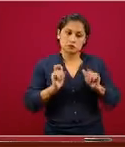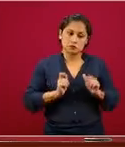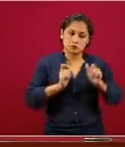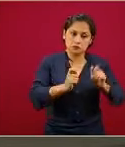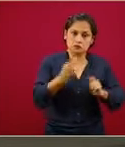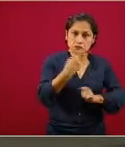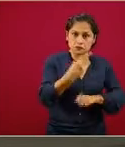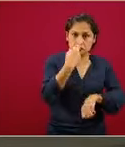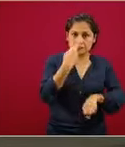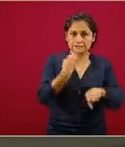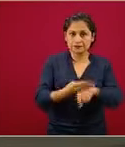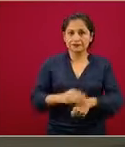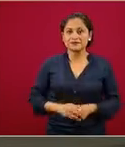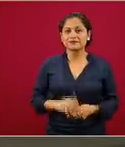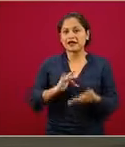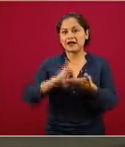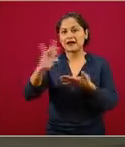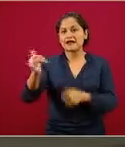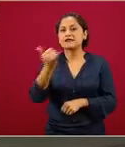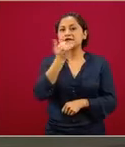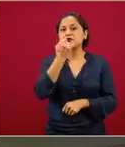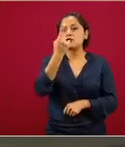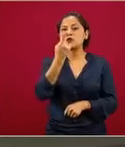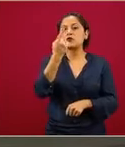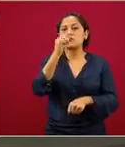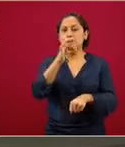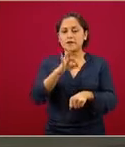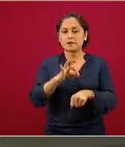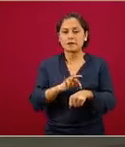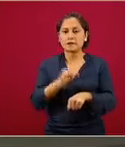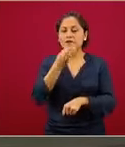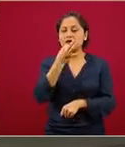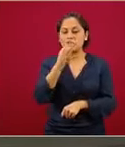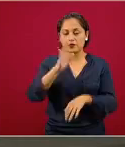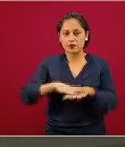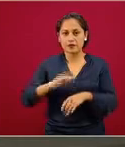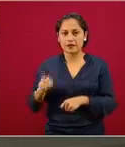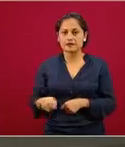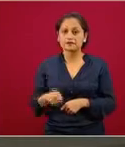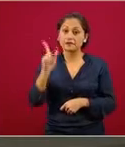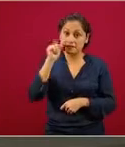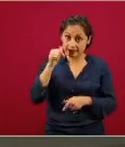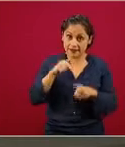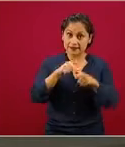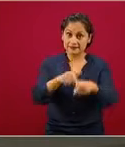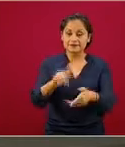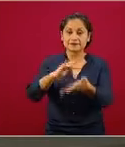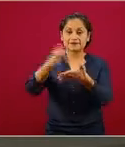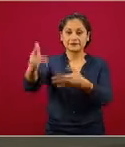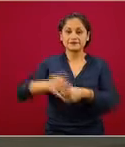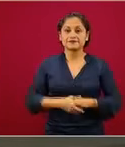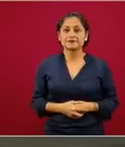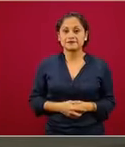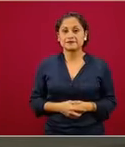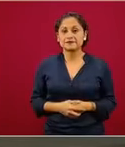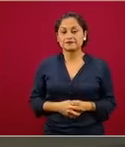responsables. Muchas gracias, me pasé por un minuto, son las 20:01 y mañana seguimos. Muchas gracias.